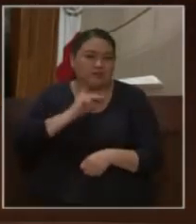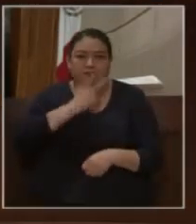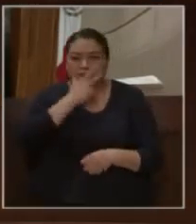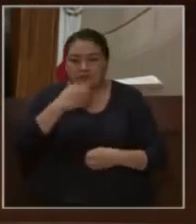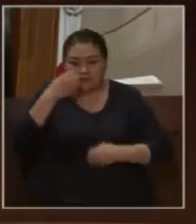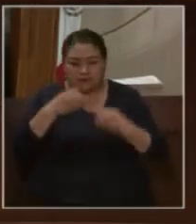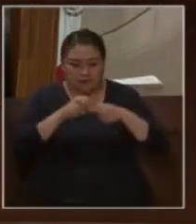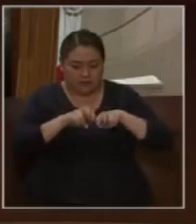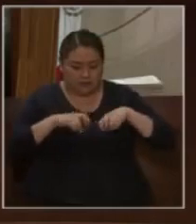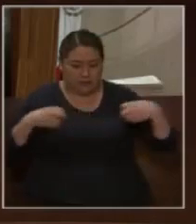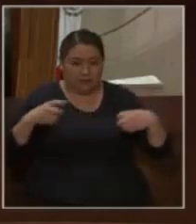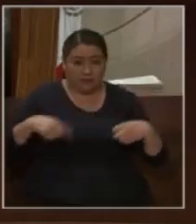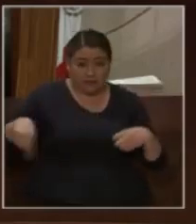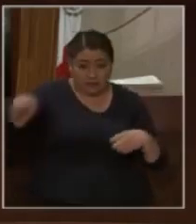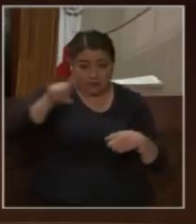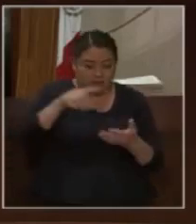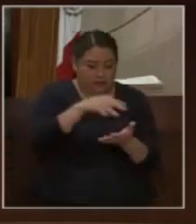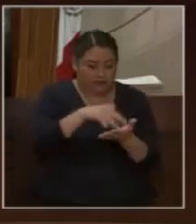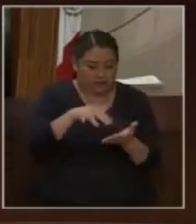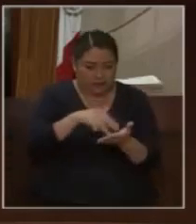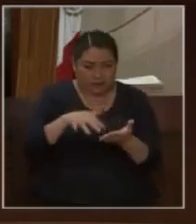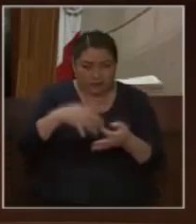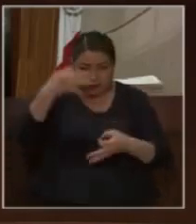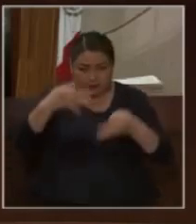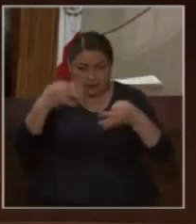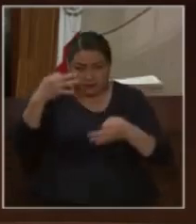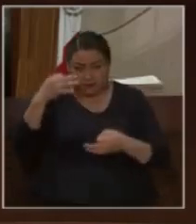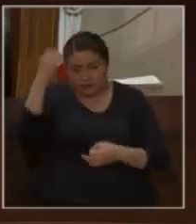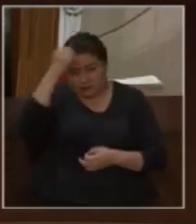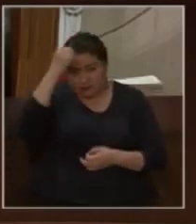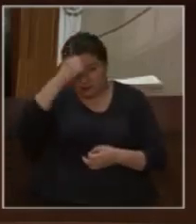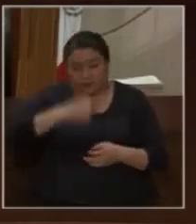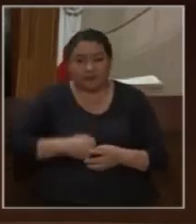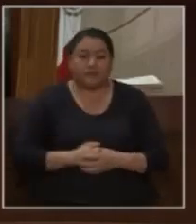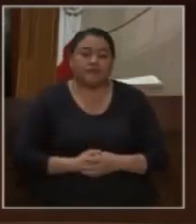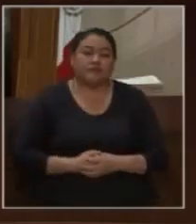magistrados, están a su consideración los proyectos de cuenta.